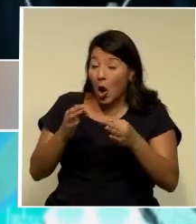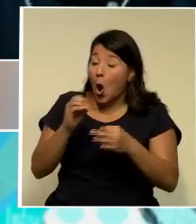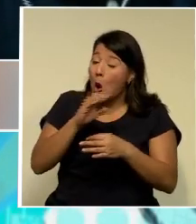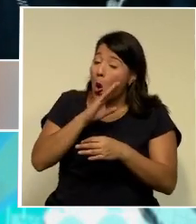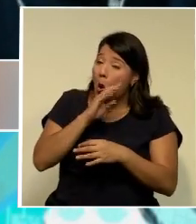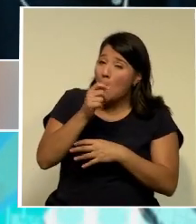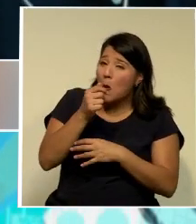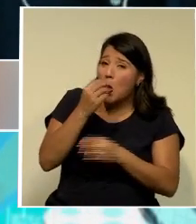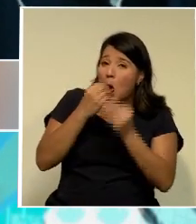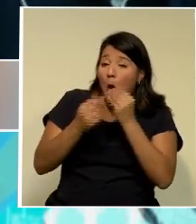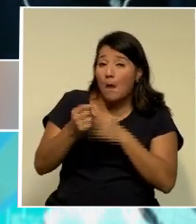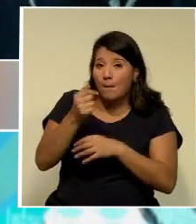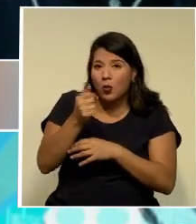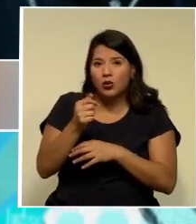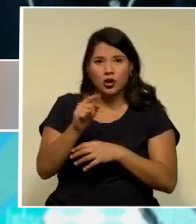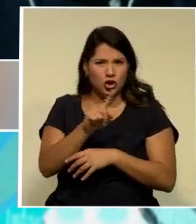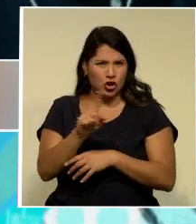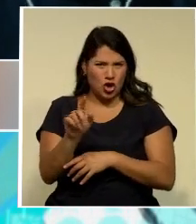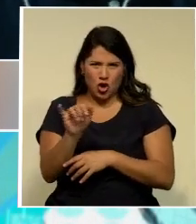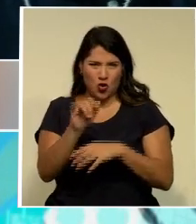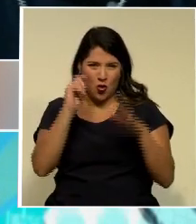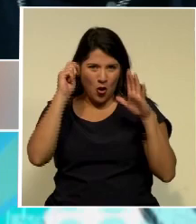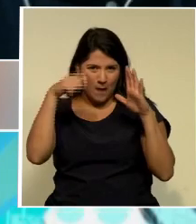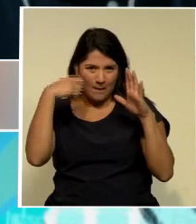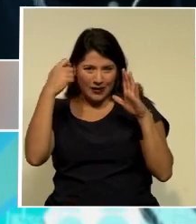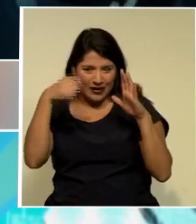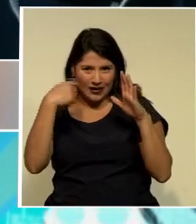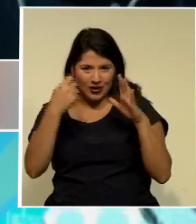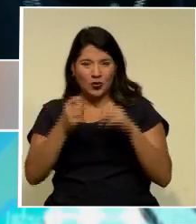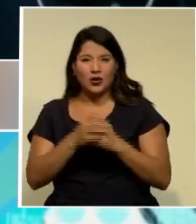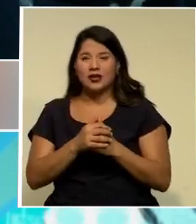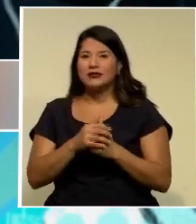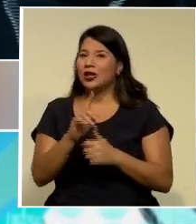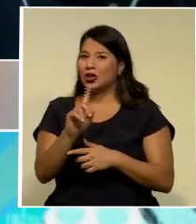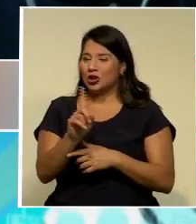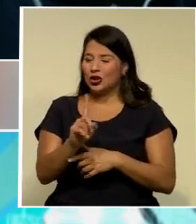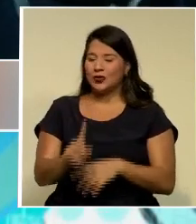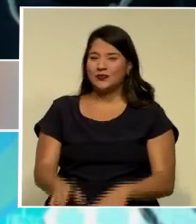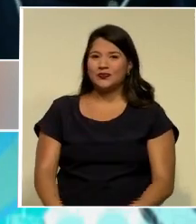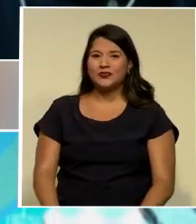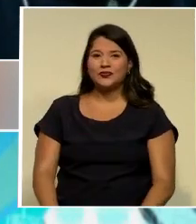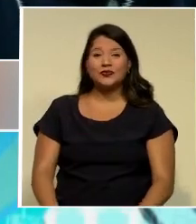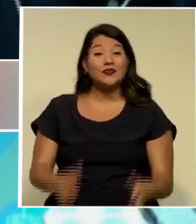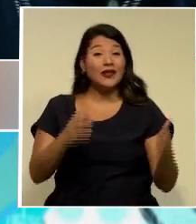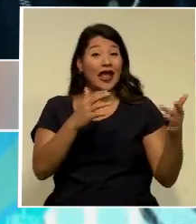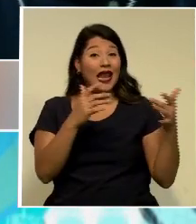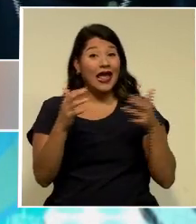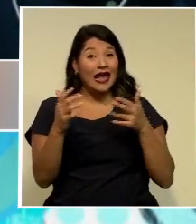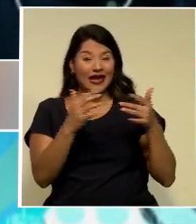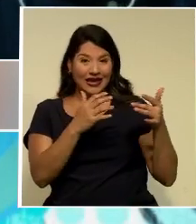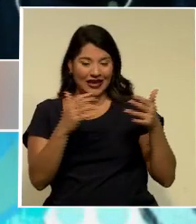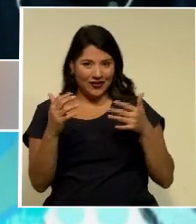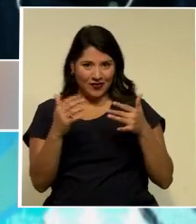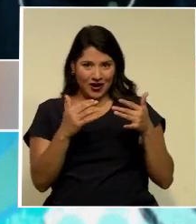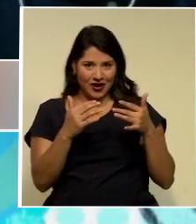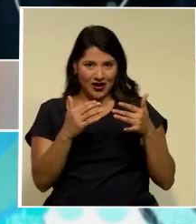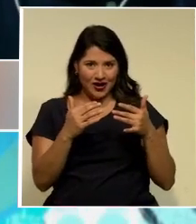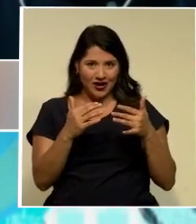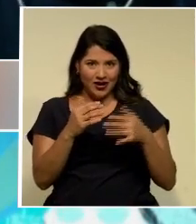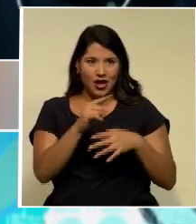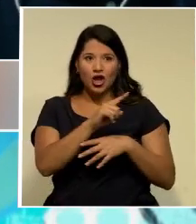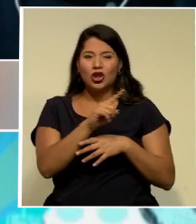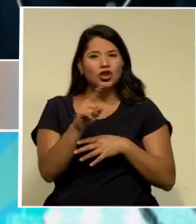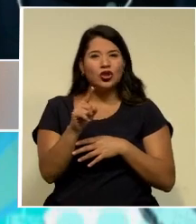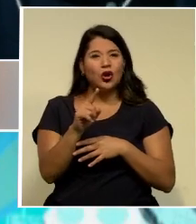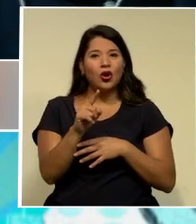que es como una cuestión muy idílica, ¿verdad? De la No, profesión. Eso no. no es así en la La, realidad. la- la guerra, la guerra no es